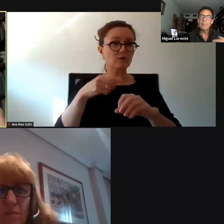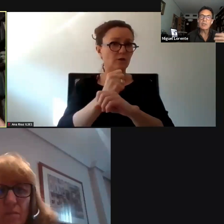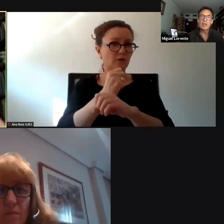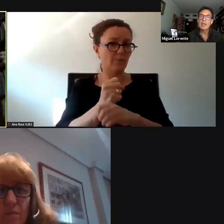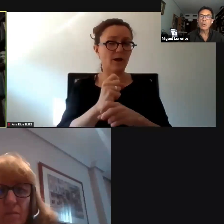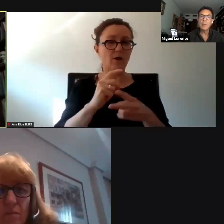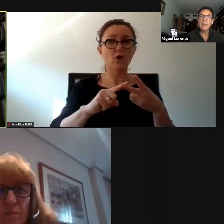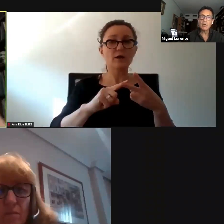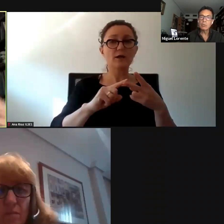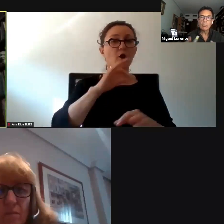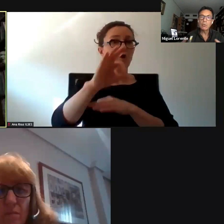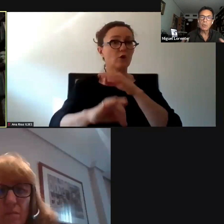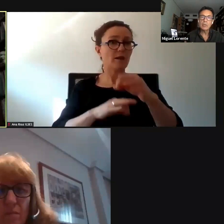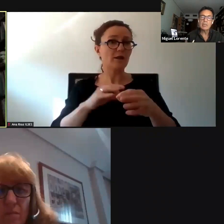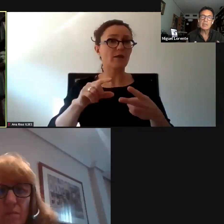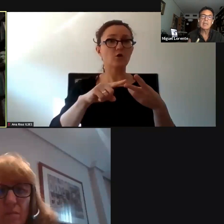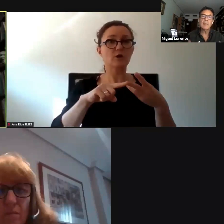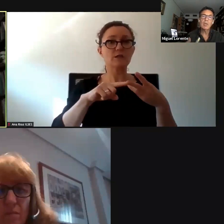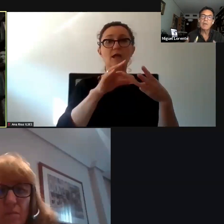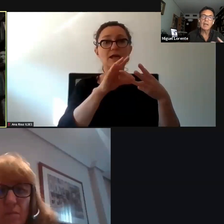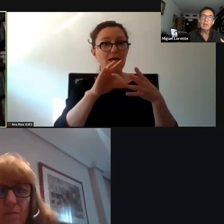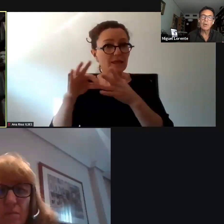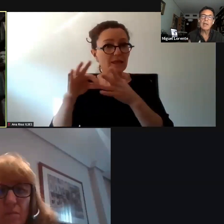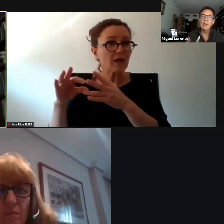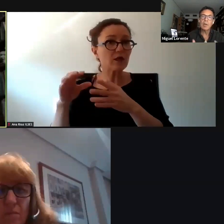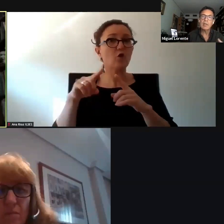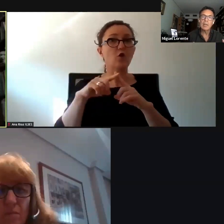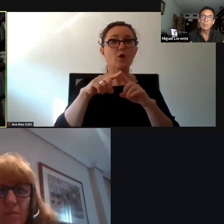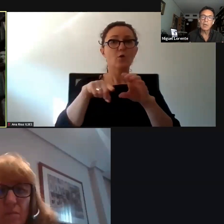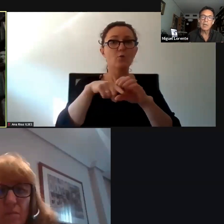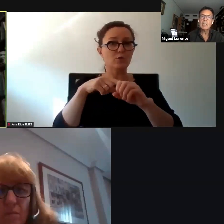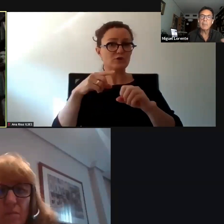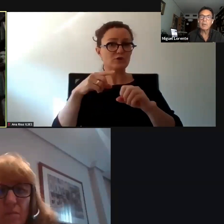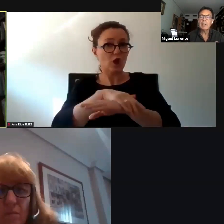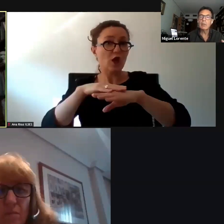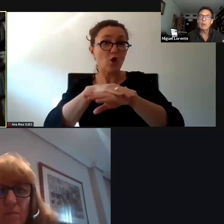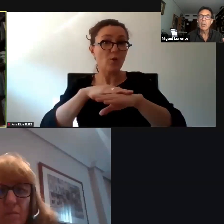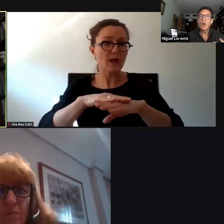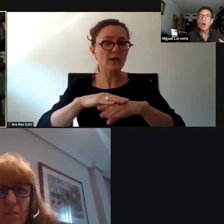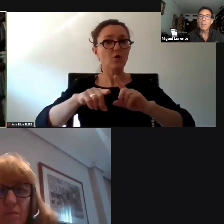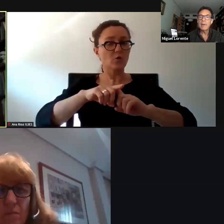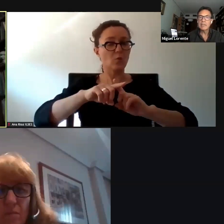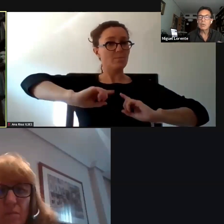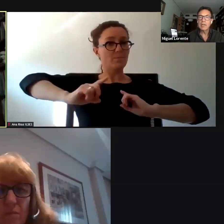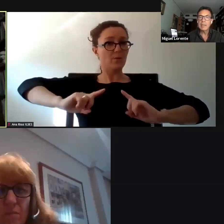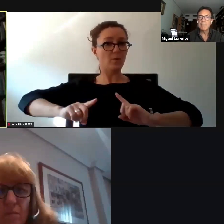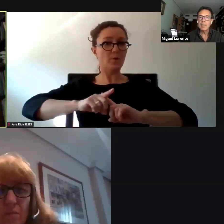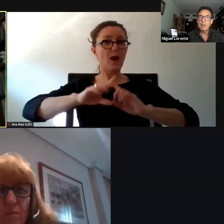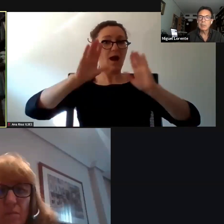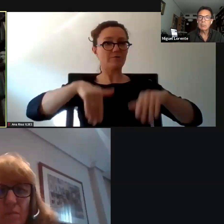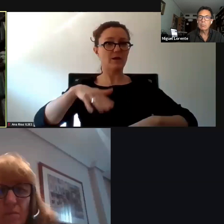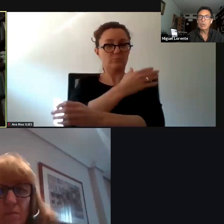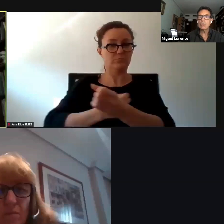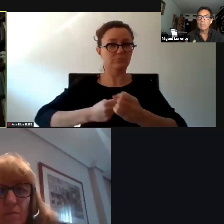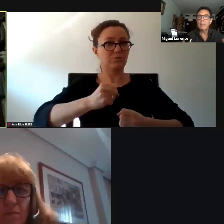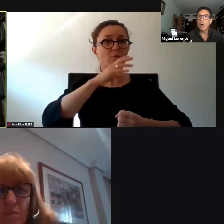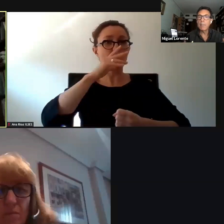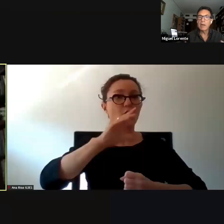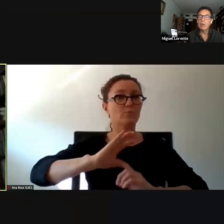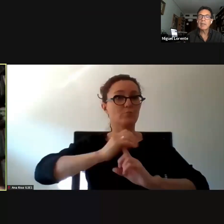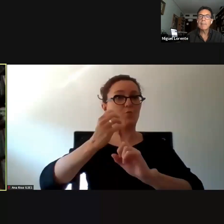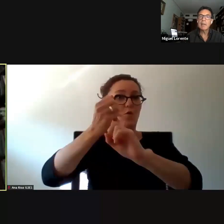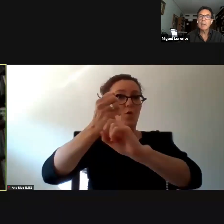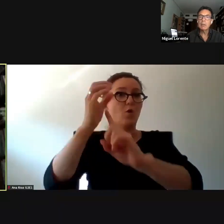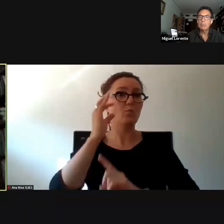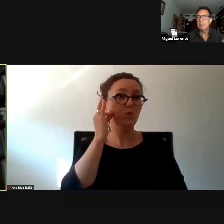organizaciones, el liderazgo, las posiciones de gobierno, todo eso que se está modificando por la incorporación de las mujeres y que, por lo tanto, hombres lo están perdiendo, no